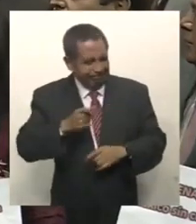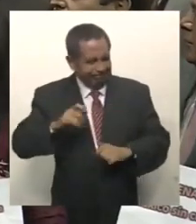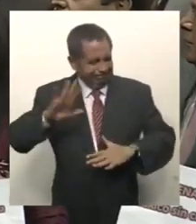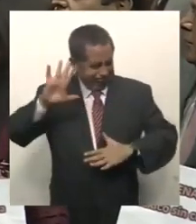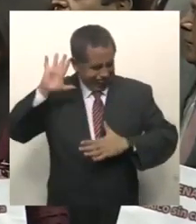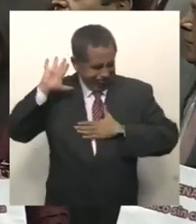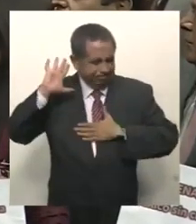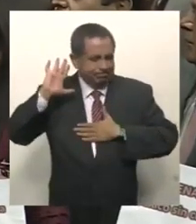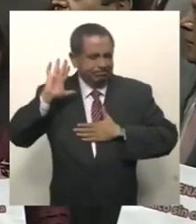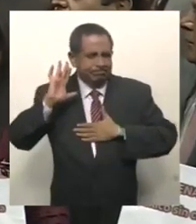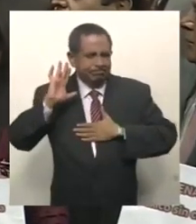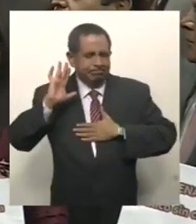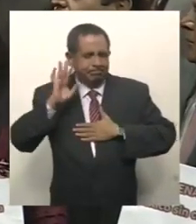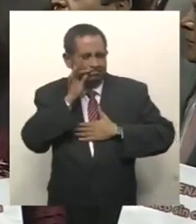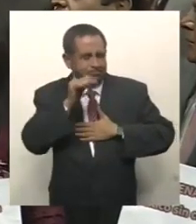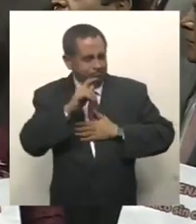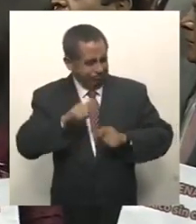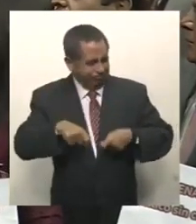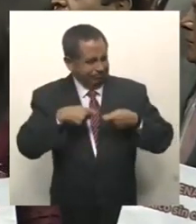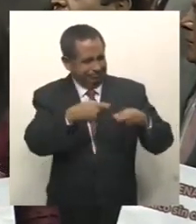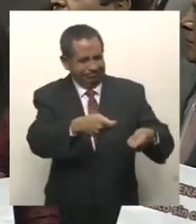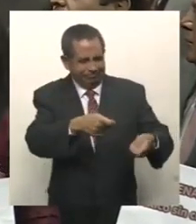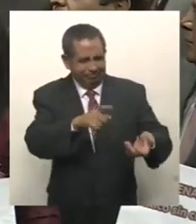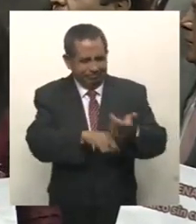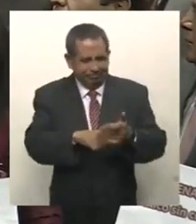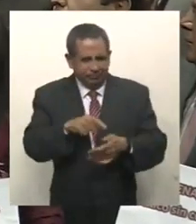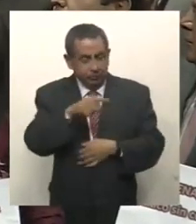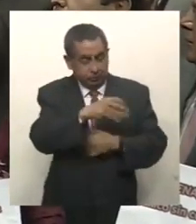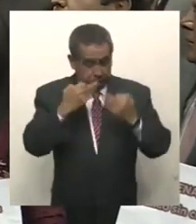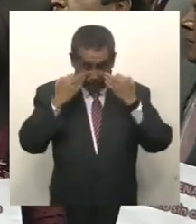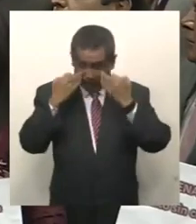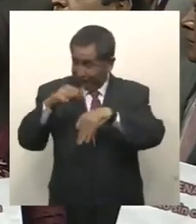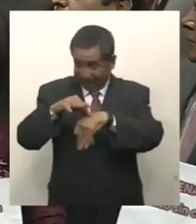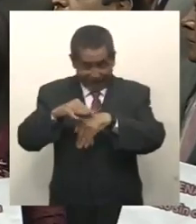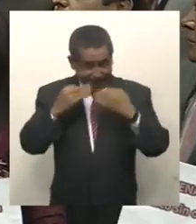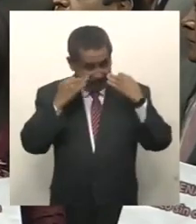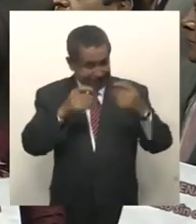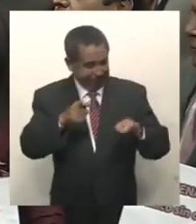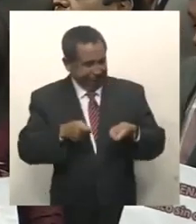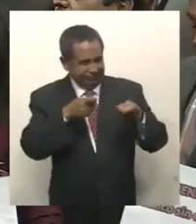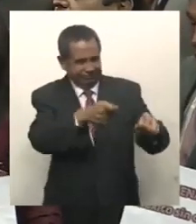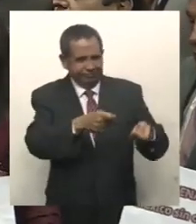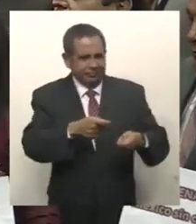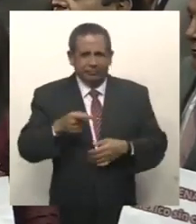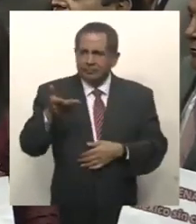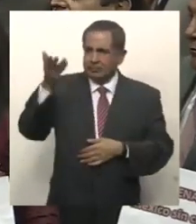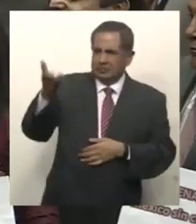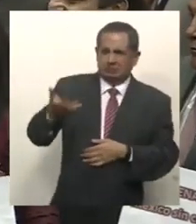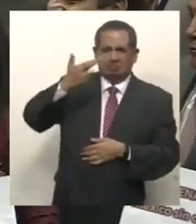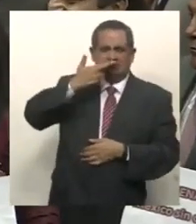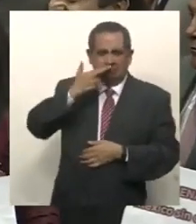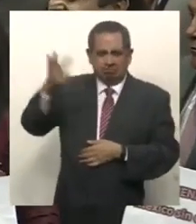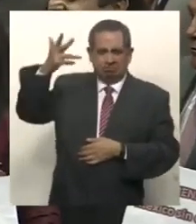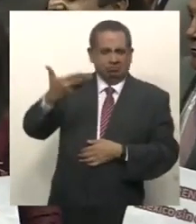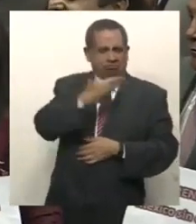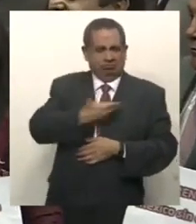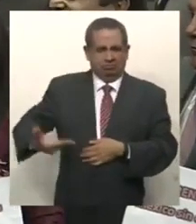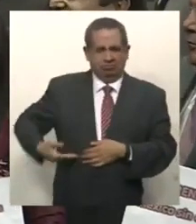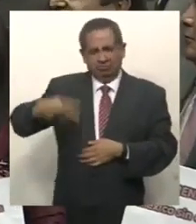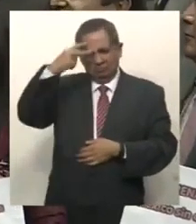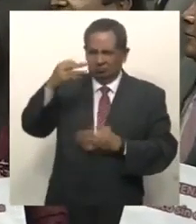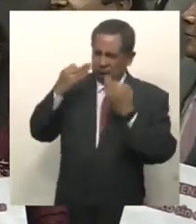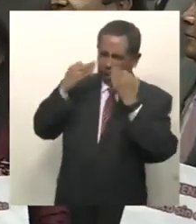doy mi palabra. Son testigos de que tendrán al mejor presidente de la